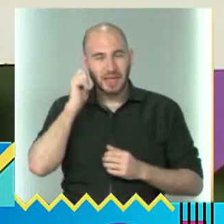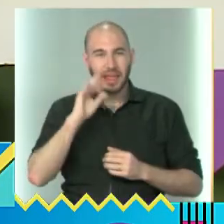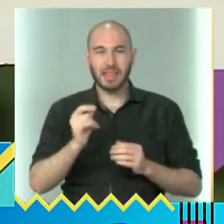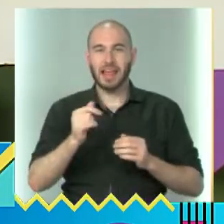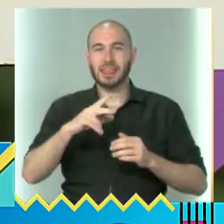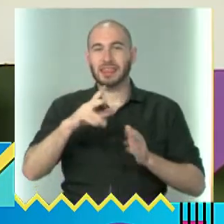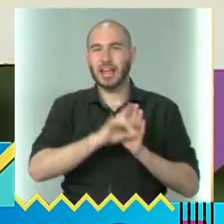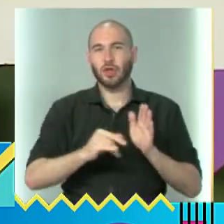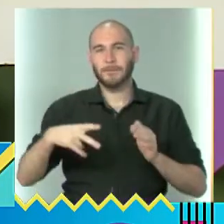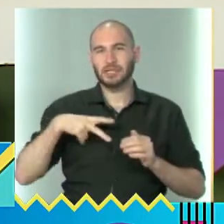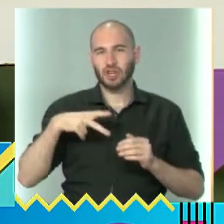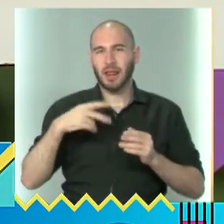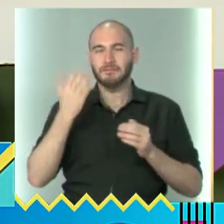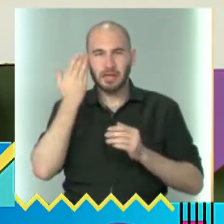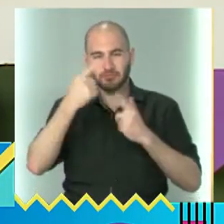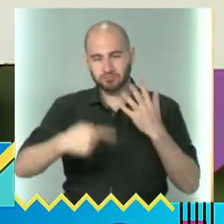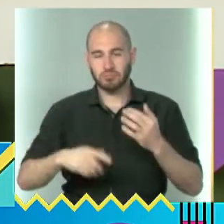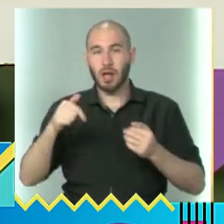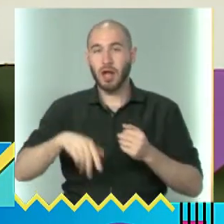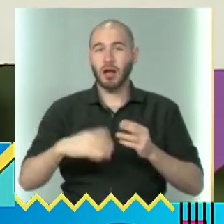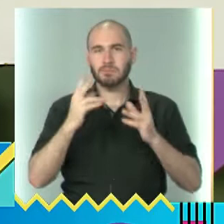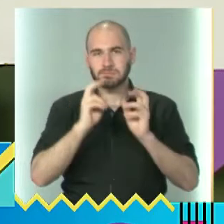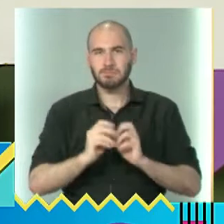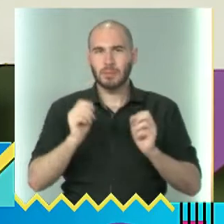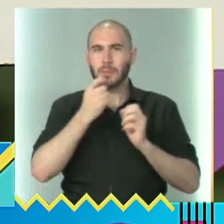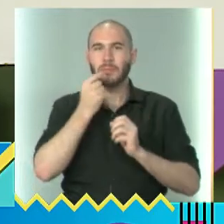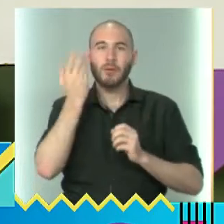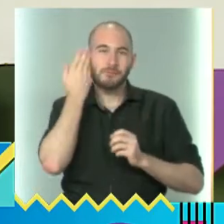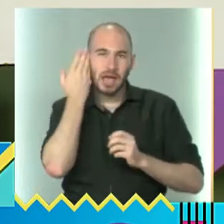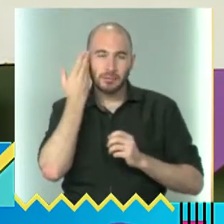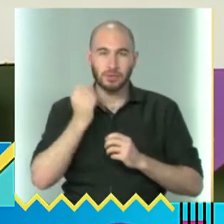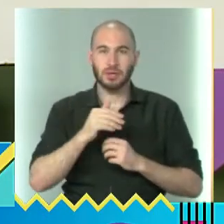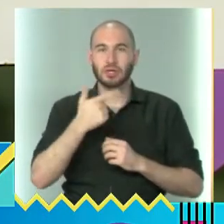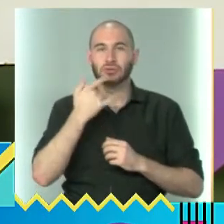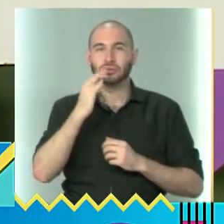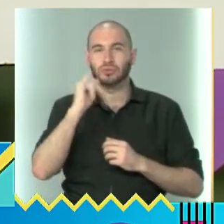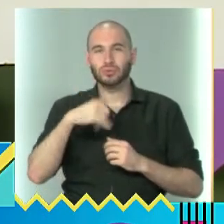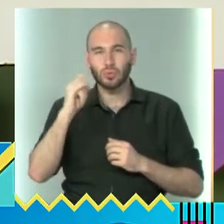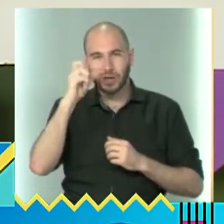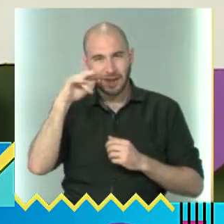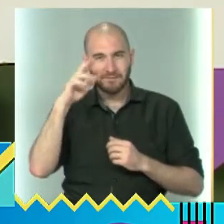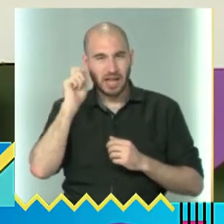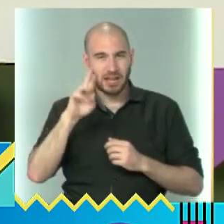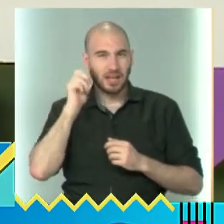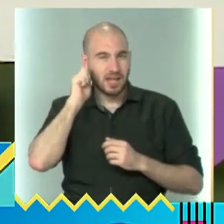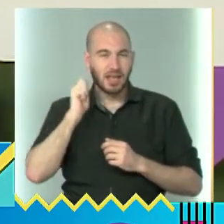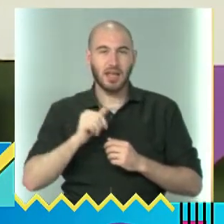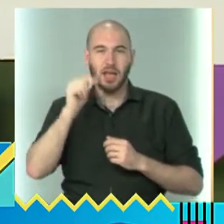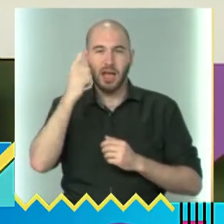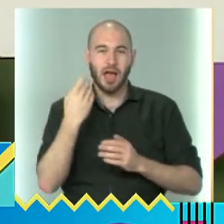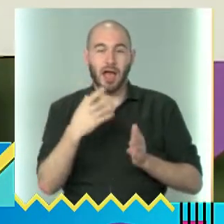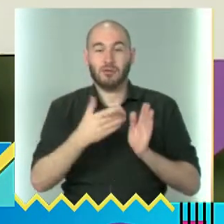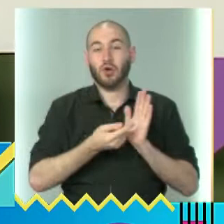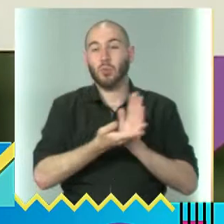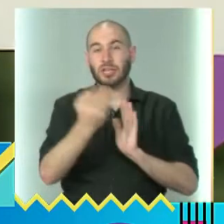datos personales en las redes sociales, o lo que hemos estado viendo. El caso Facebook, Mark Zuckerberg teniendo que hacer un exponerse